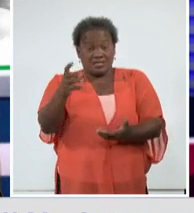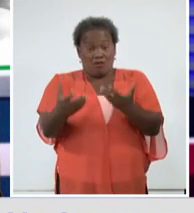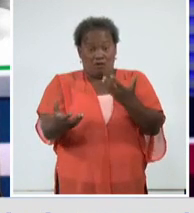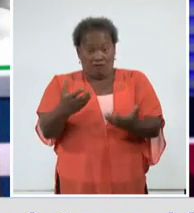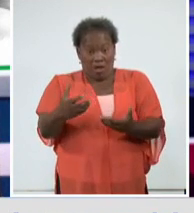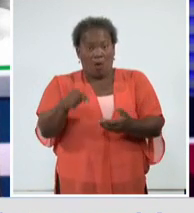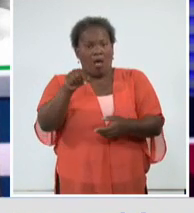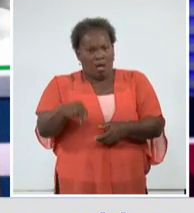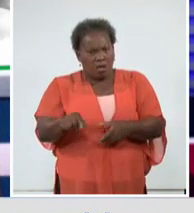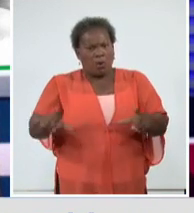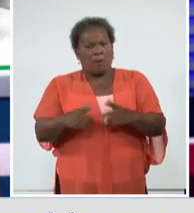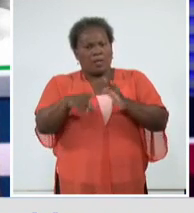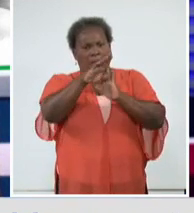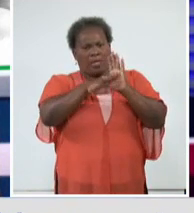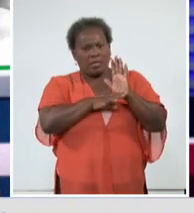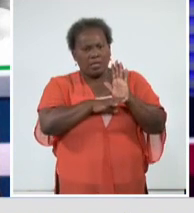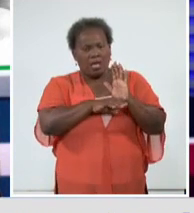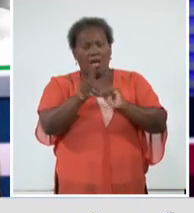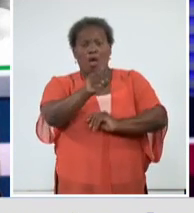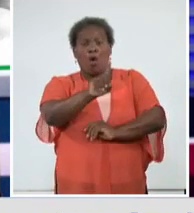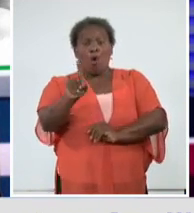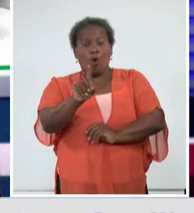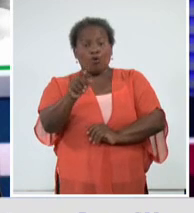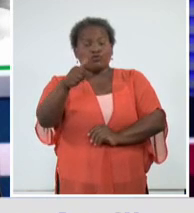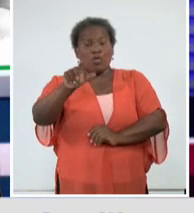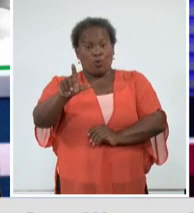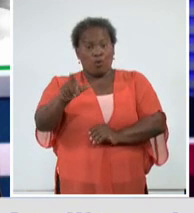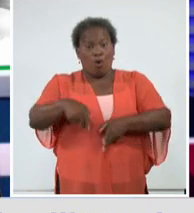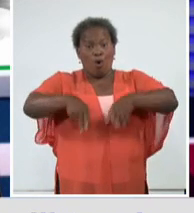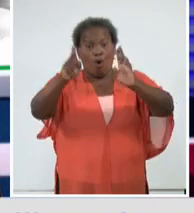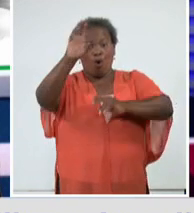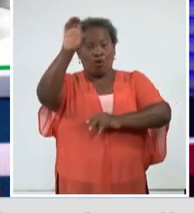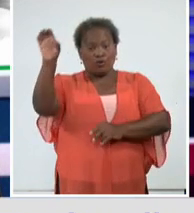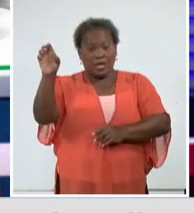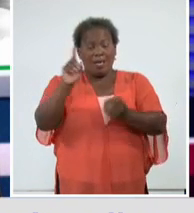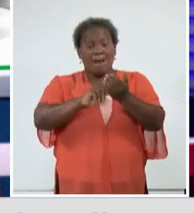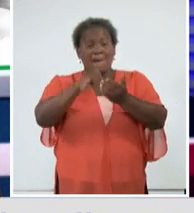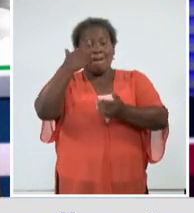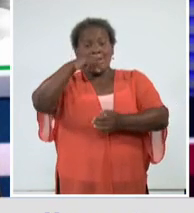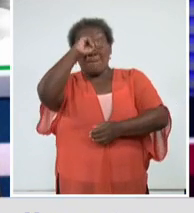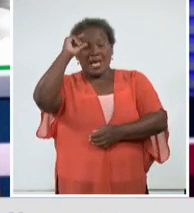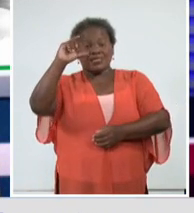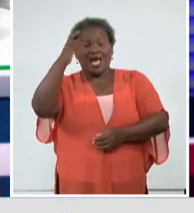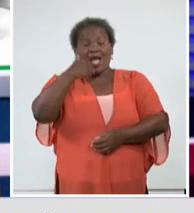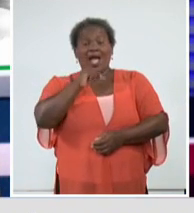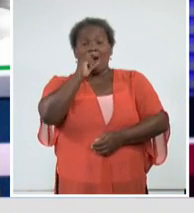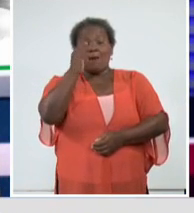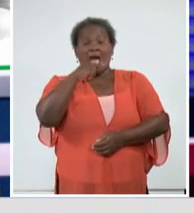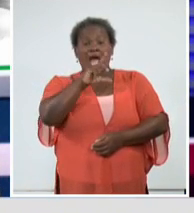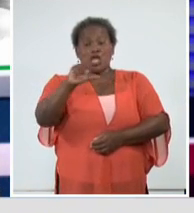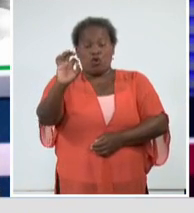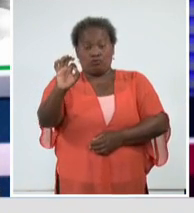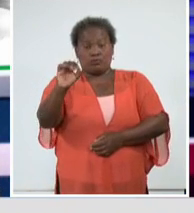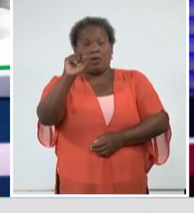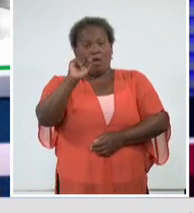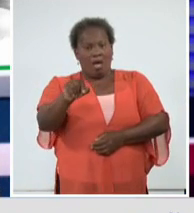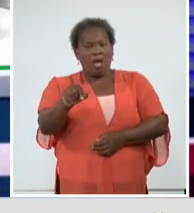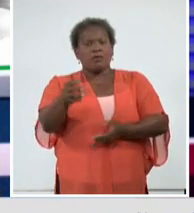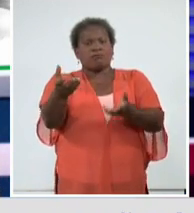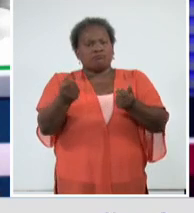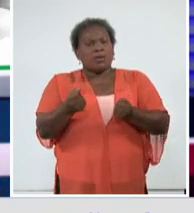11 de julio el Hotel Pasacaballo se ha habilitado para acoger a pacientes positivos al nuevo coronavirus. Varios